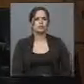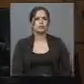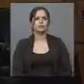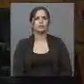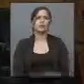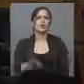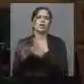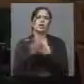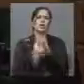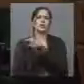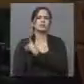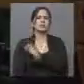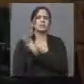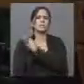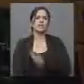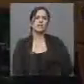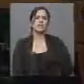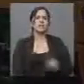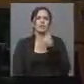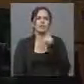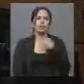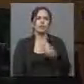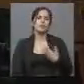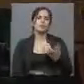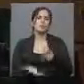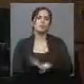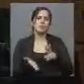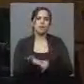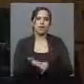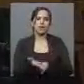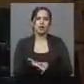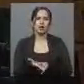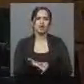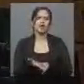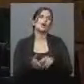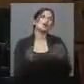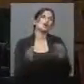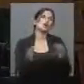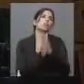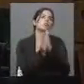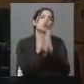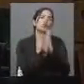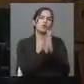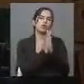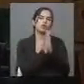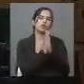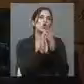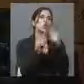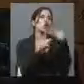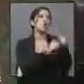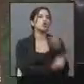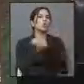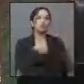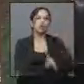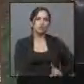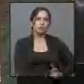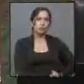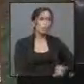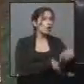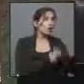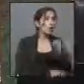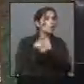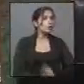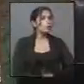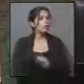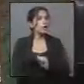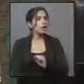Gracias, presidente. La verdad es que... Por favor, el resto de los diputados va a hablar el diputado